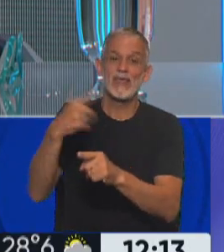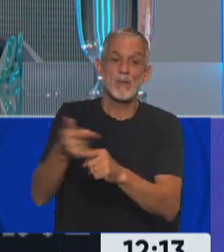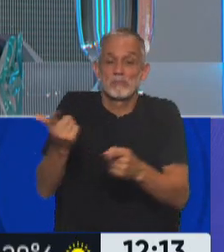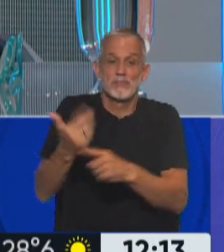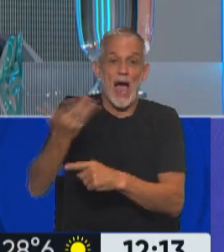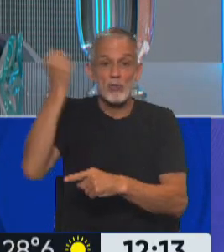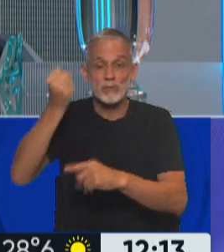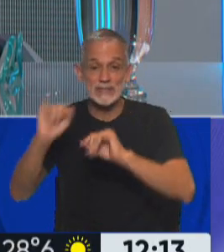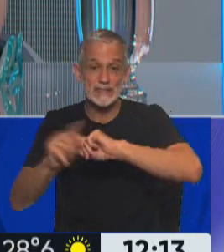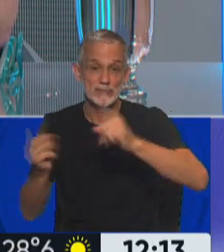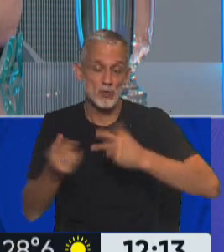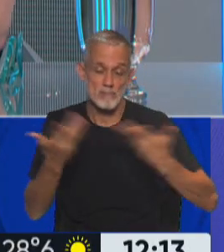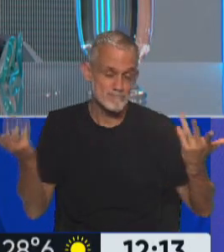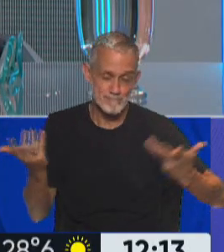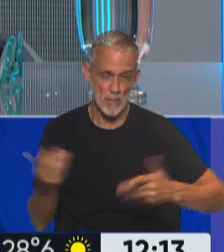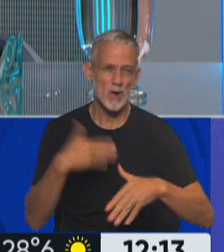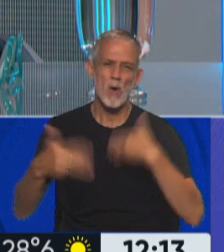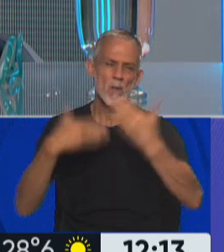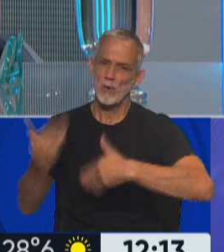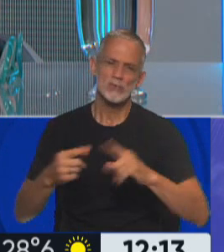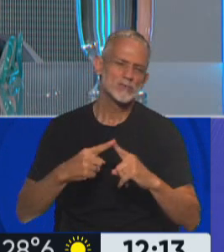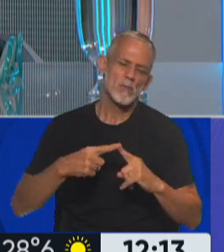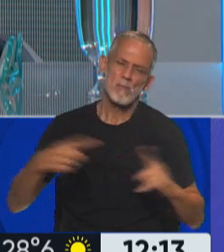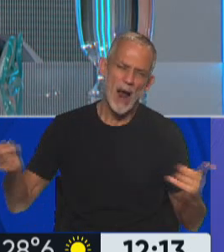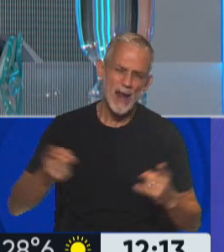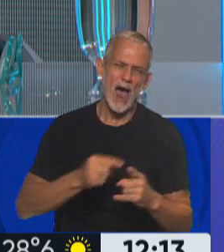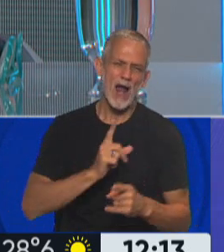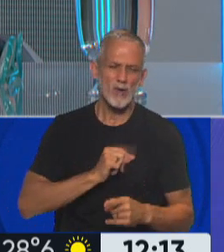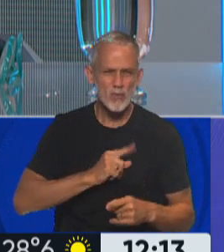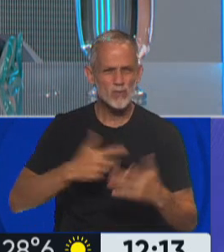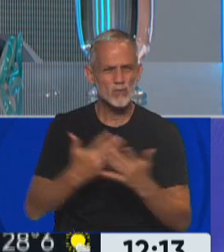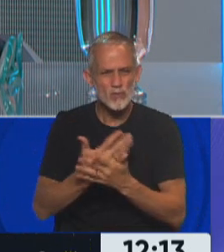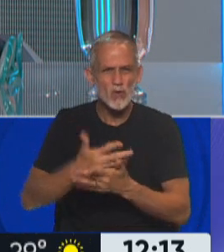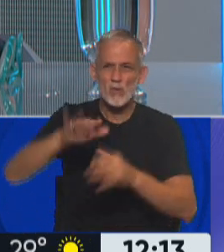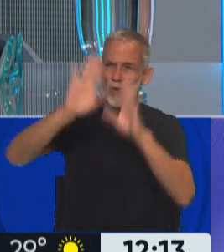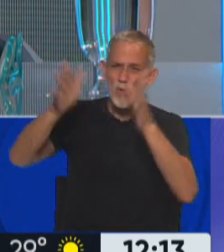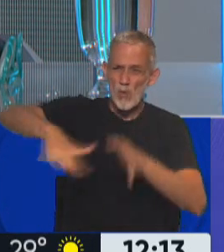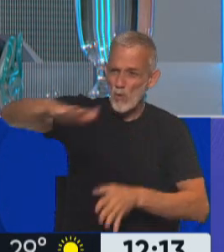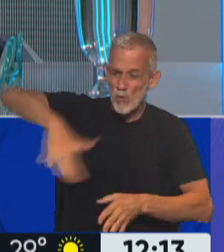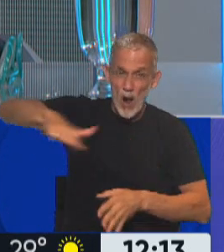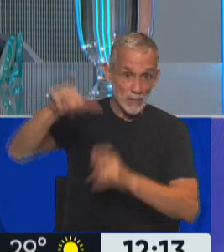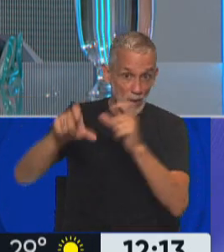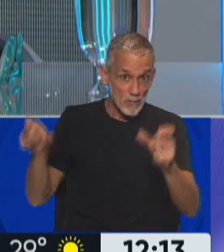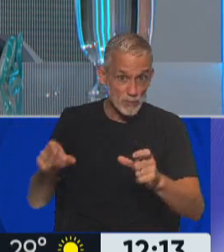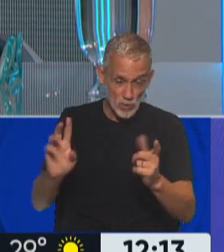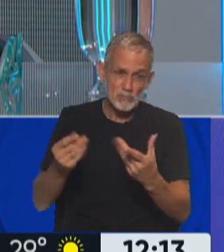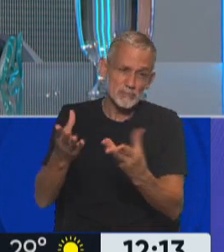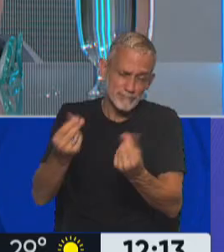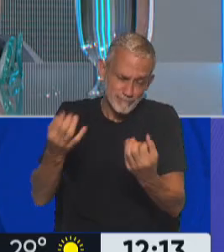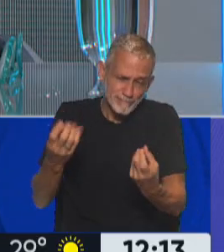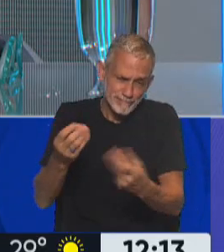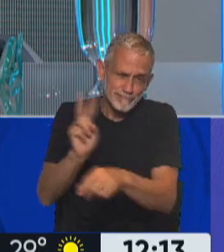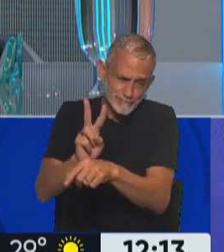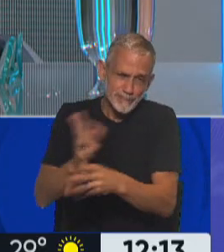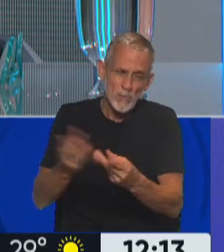adoptabilidad y va a ser adoptado. Pero el proceso ya es muy más largo, es más doloroso, va a un espacio donde, si bien hay personas que contienen a esos